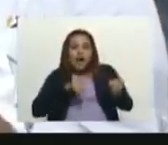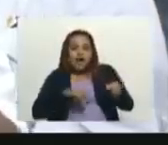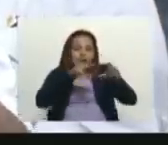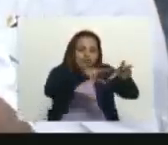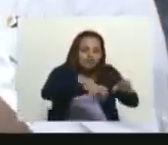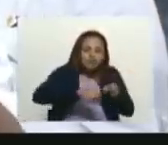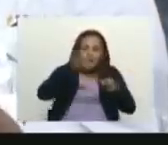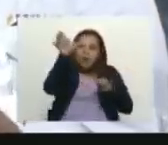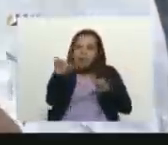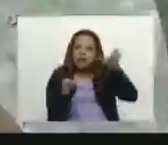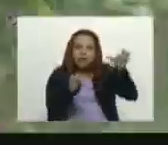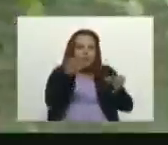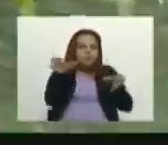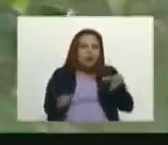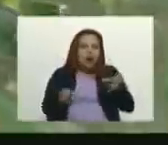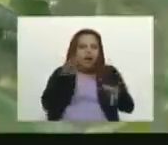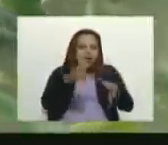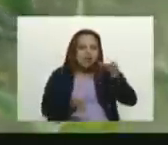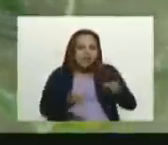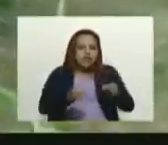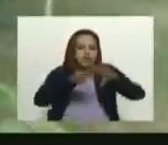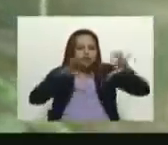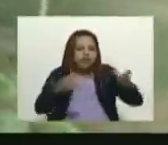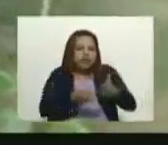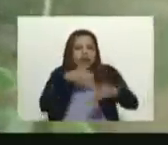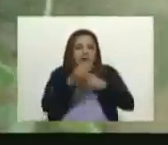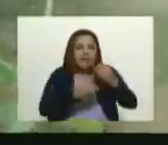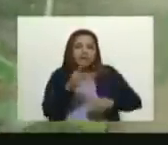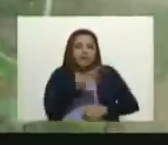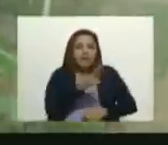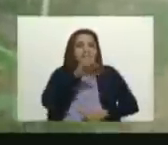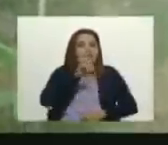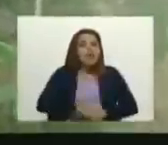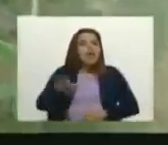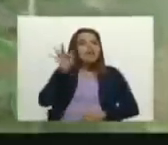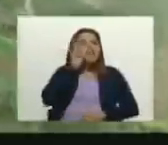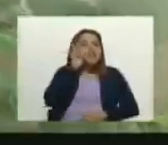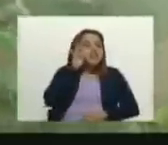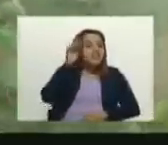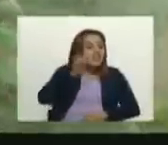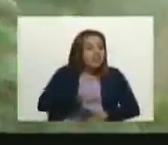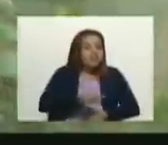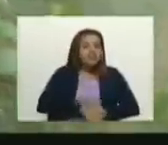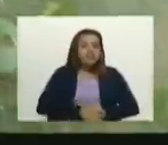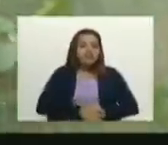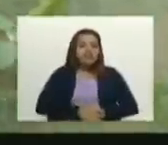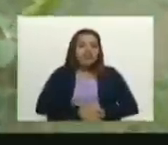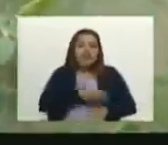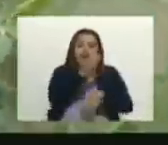más grande que se ha producido en Venezuela en fresa, donde hicimos ya